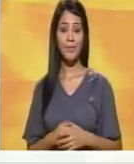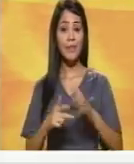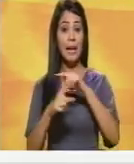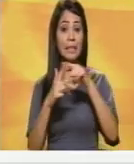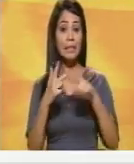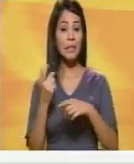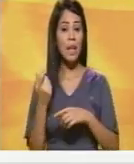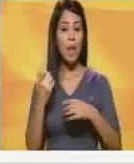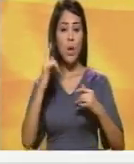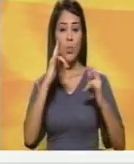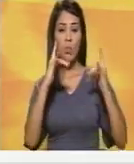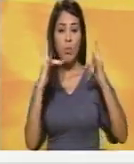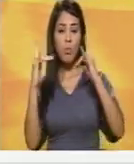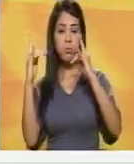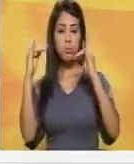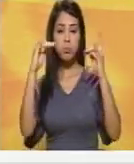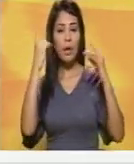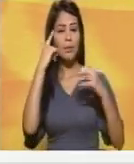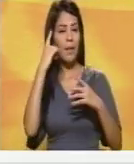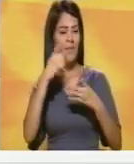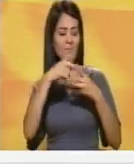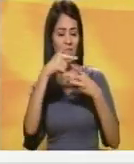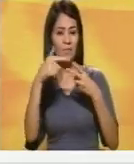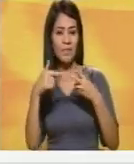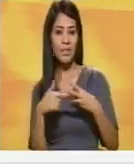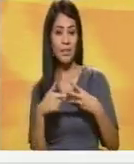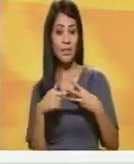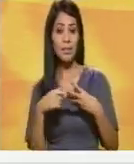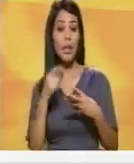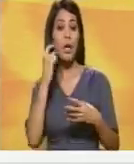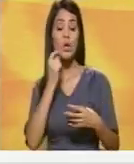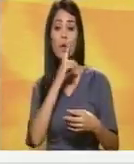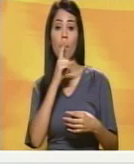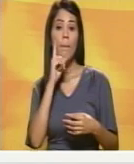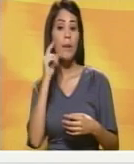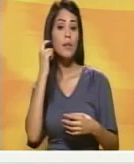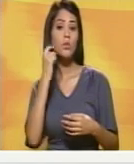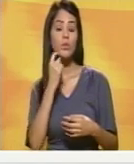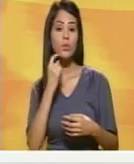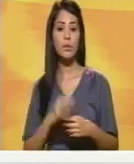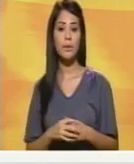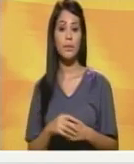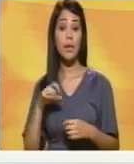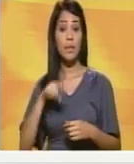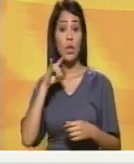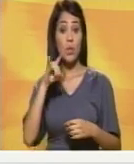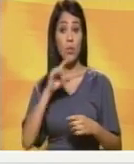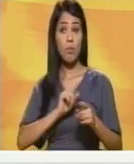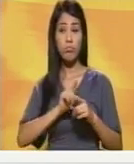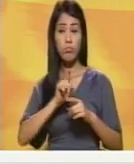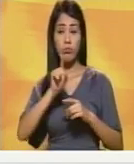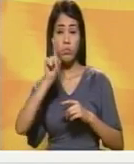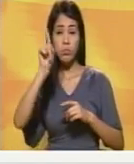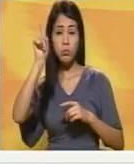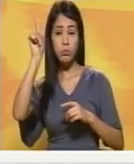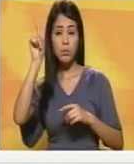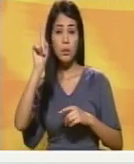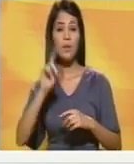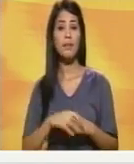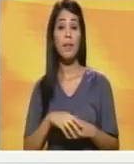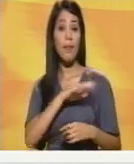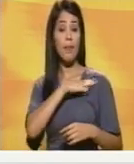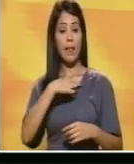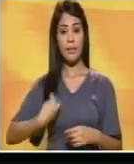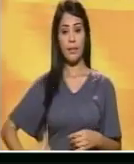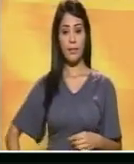tercer satélite de Venezuela, Antonio José de Sucre, fue puesto en órbita durante la madrugada de este lunes con su lanzamiento desde Yukuan,